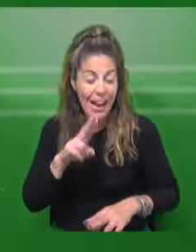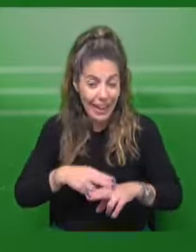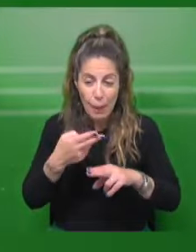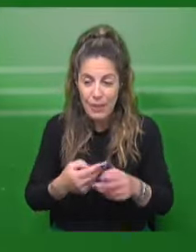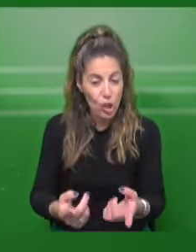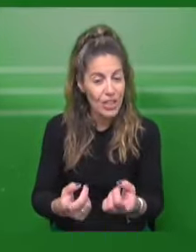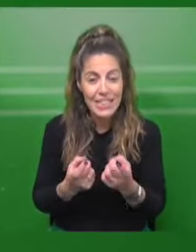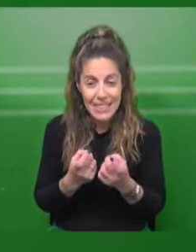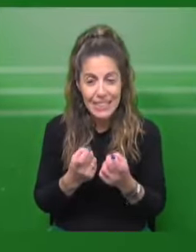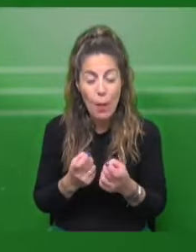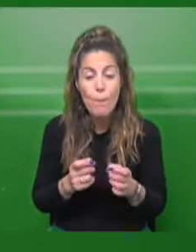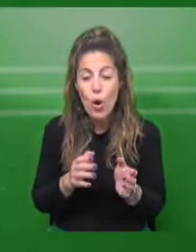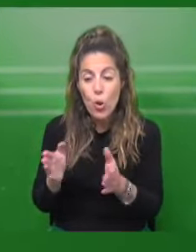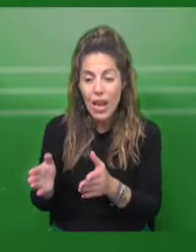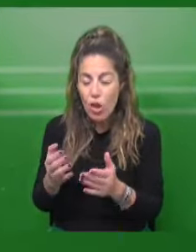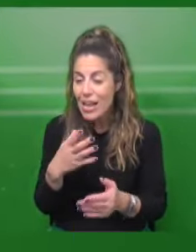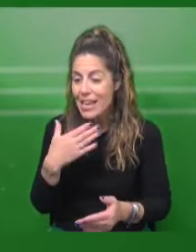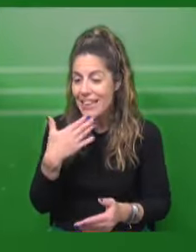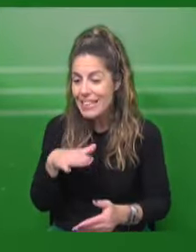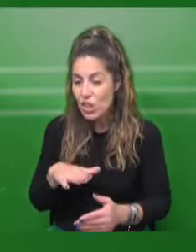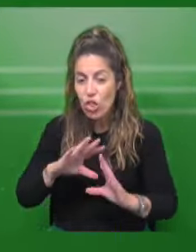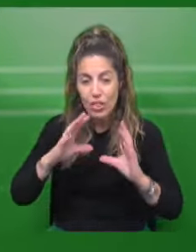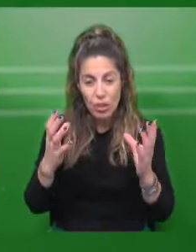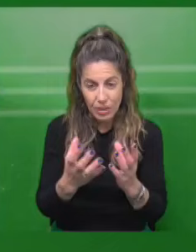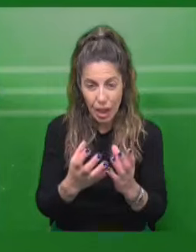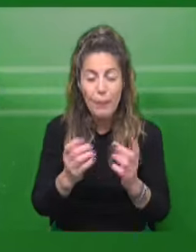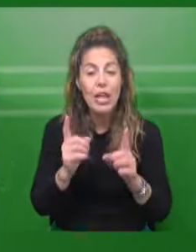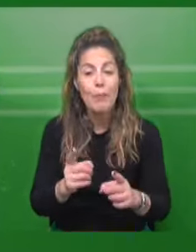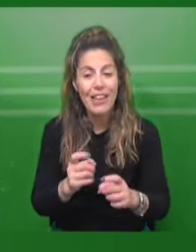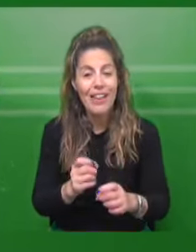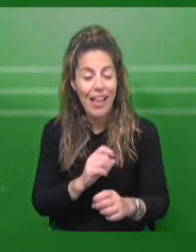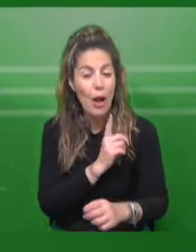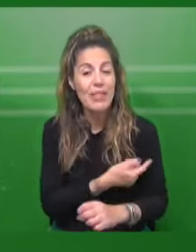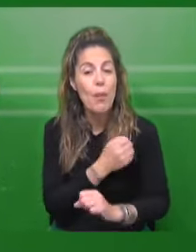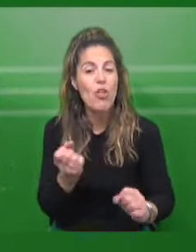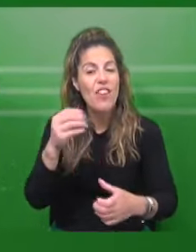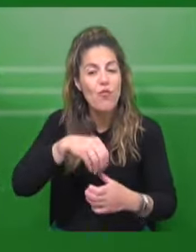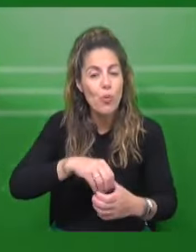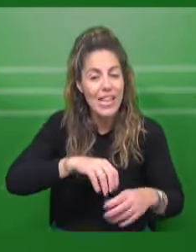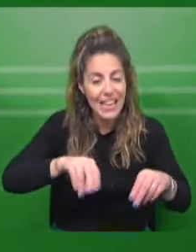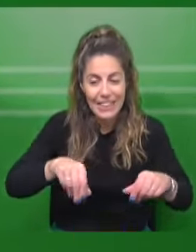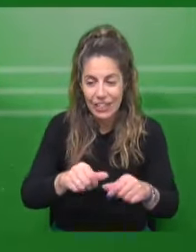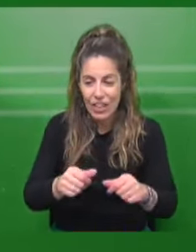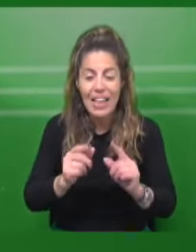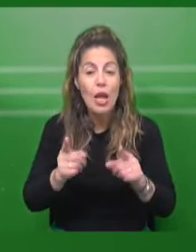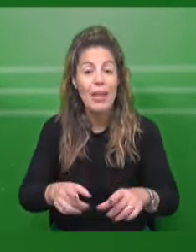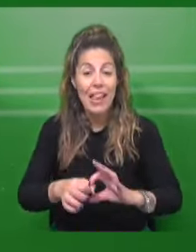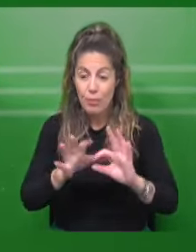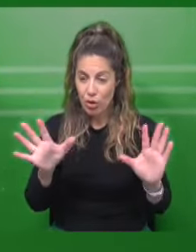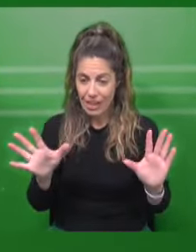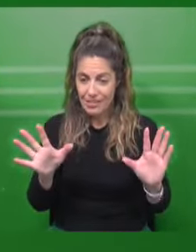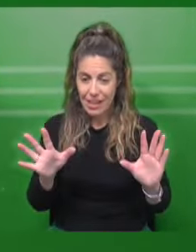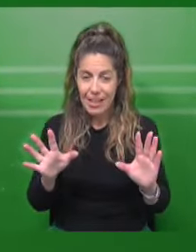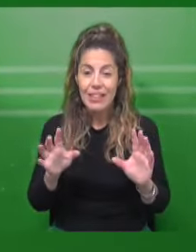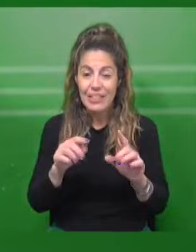necesitan tener por un lado la comprensión de lo global pero luego la capacidad de influir en lo territorial incluso la democracia está